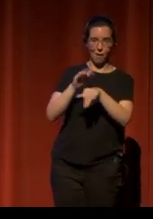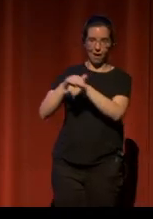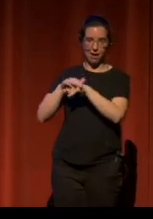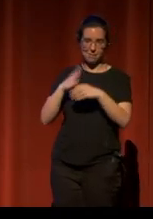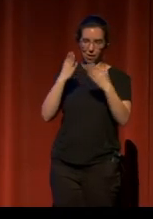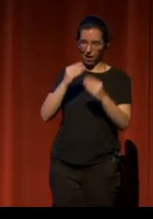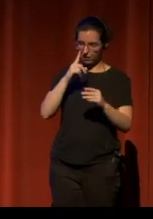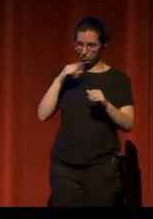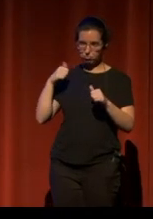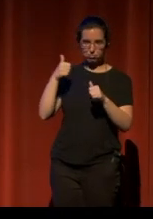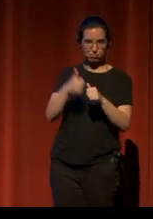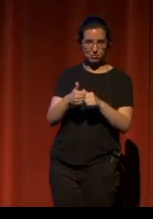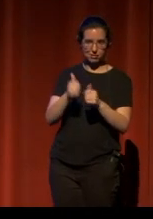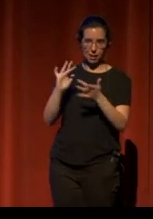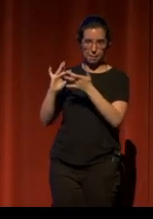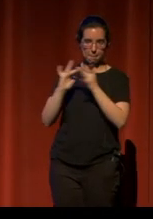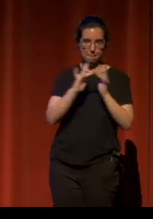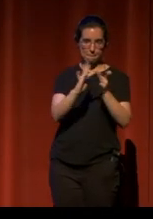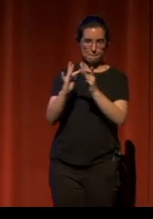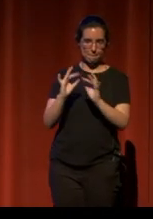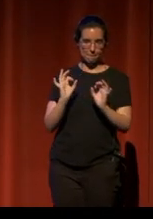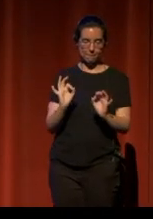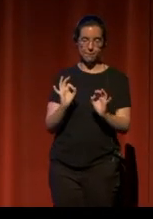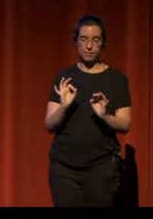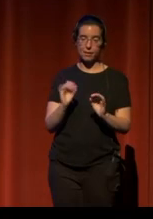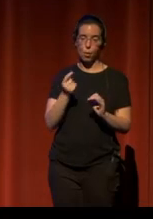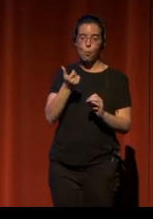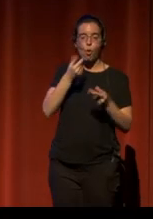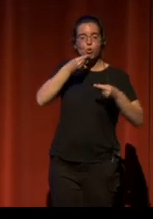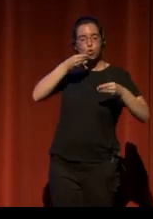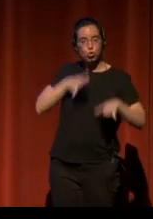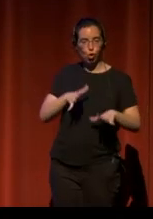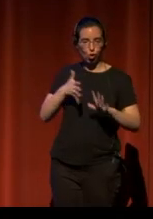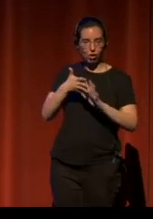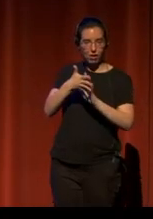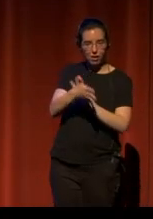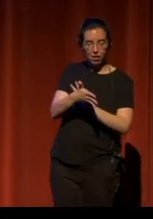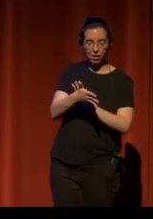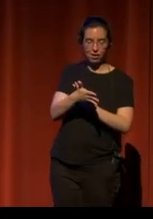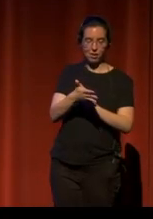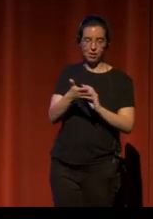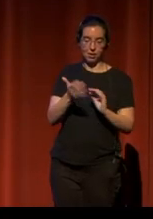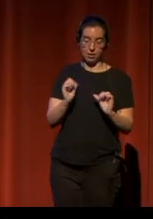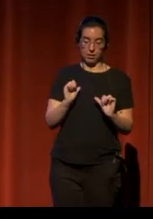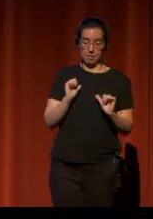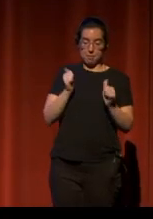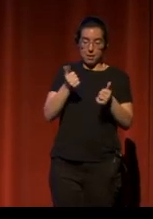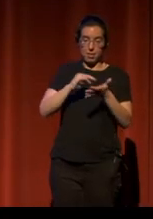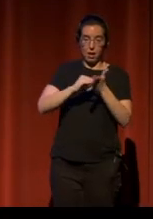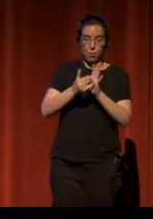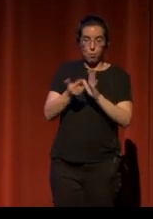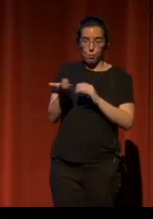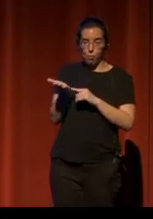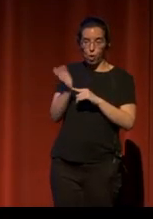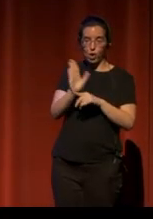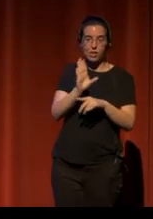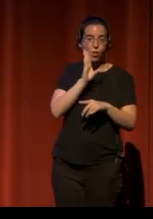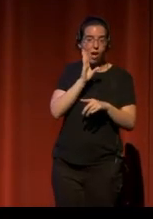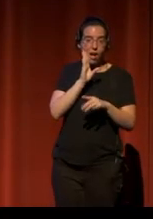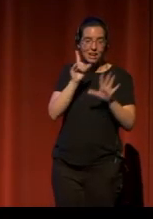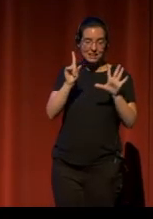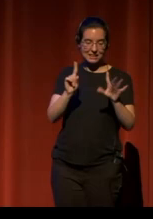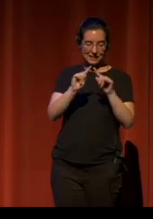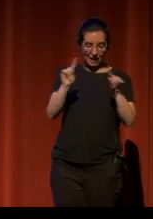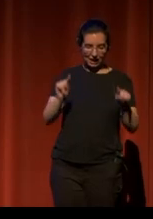de años atrás no esto es un poco la historia no de de frena la curva de cómo un proyecto aplicando los seis vectores